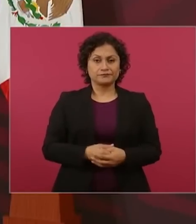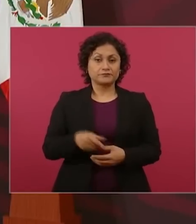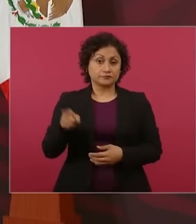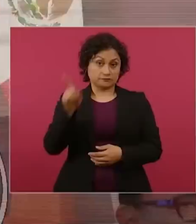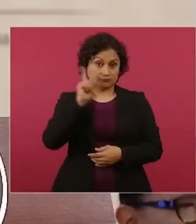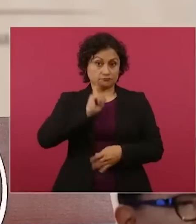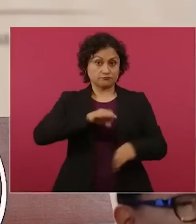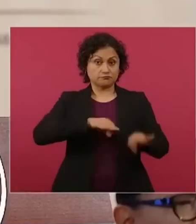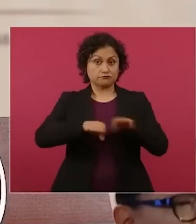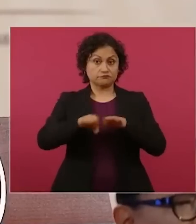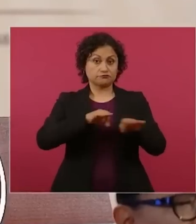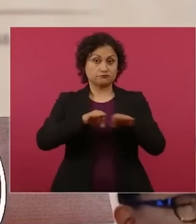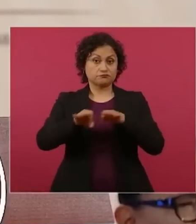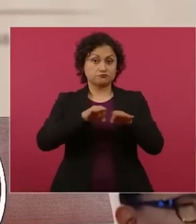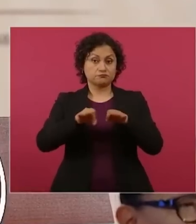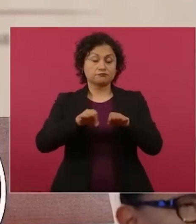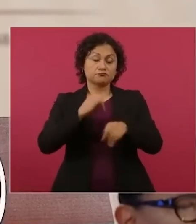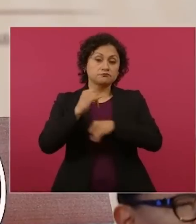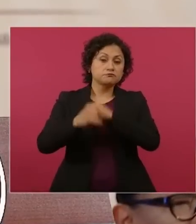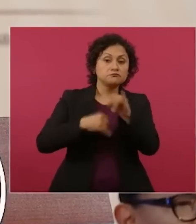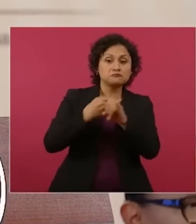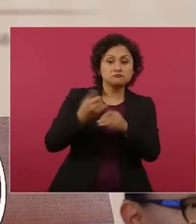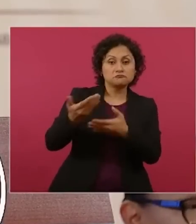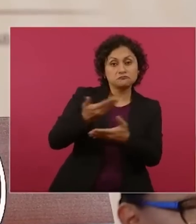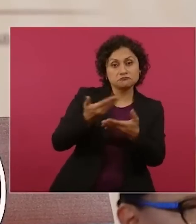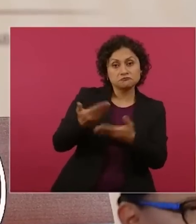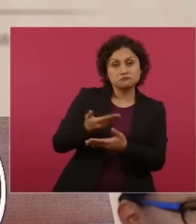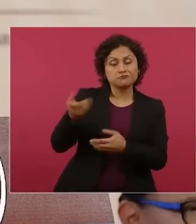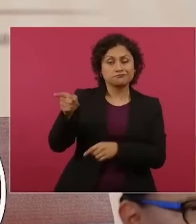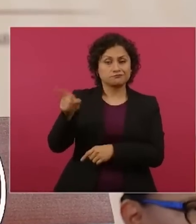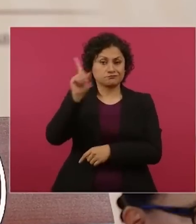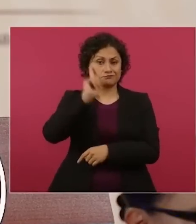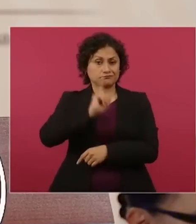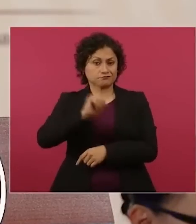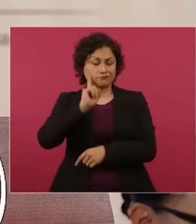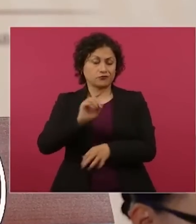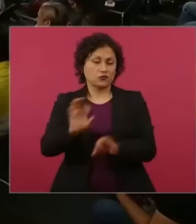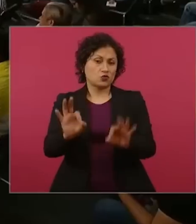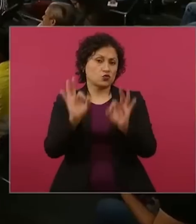diplomática, una mujer con convicciones, con principios,